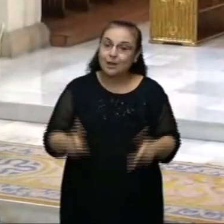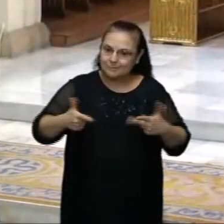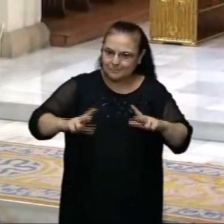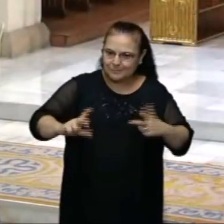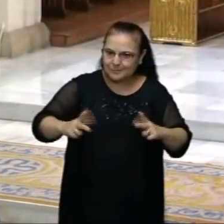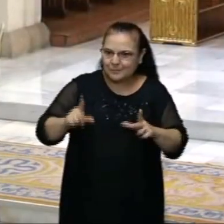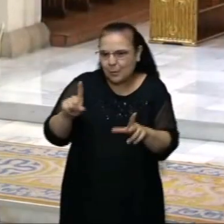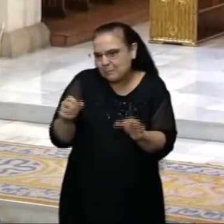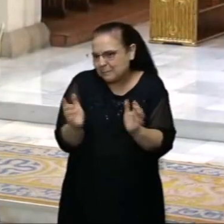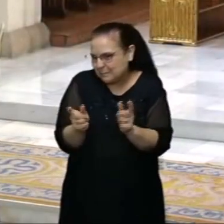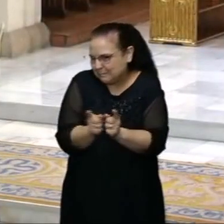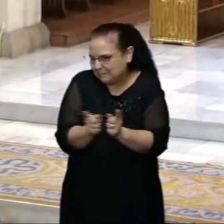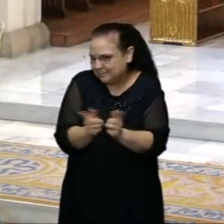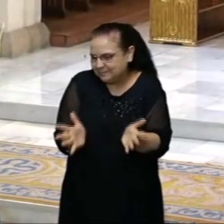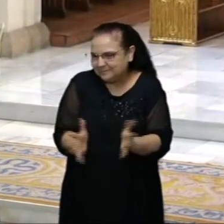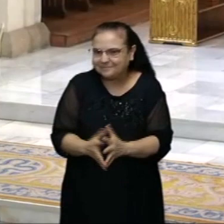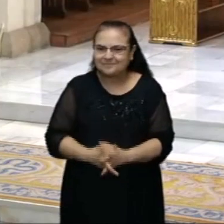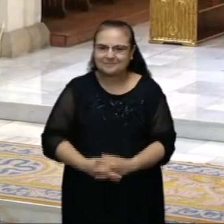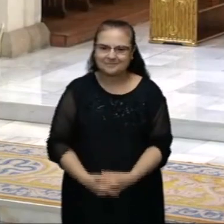Sentaos un momento.